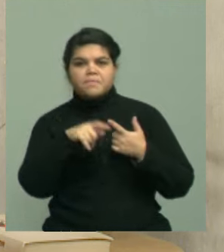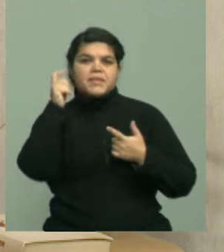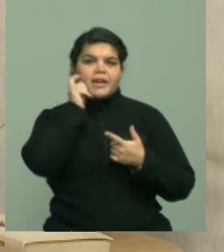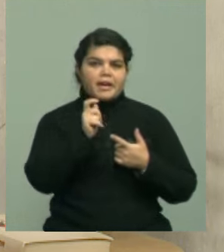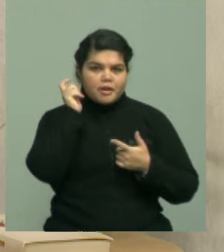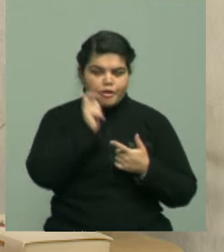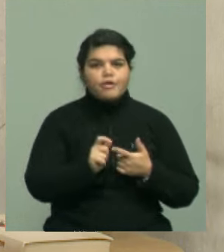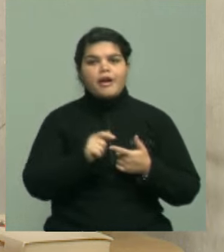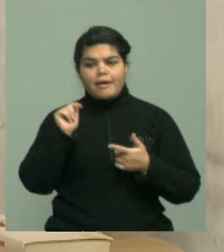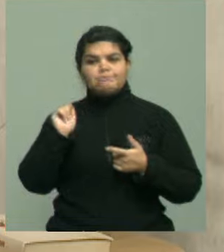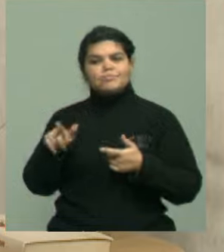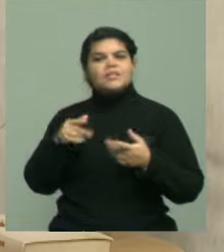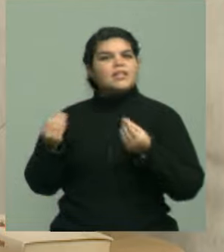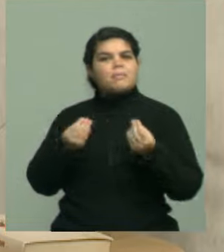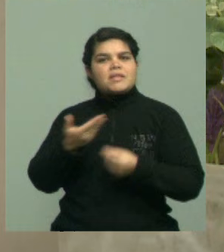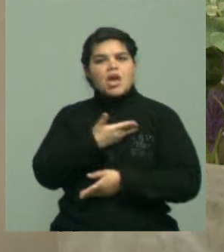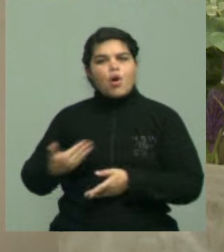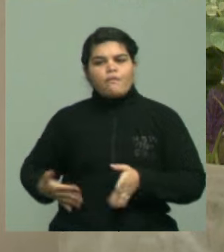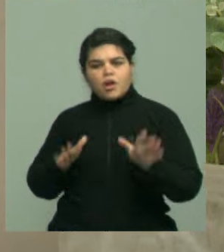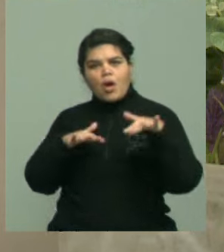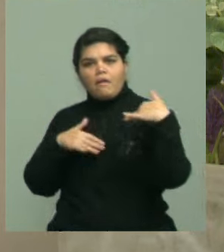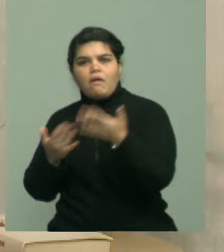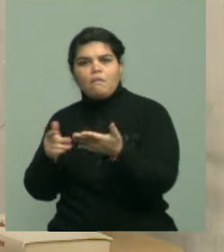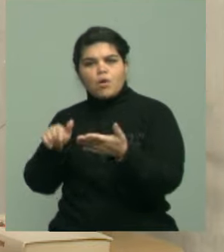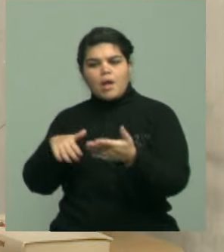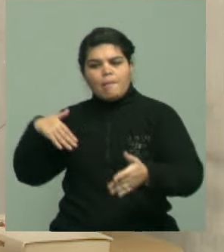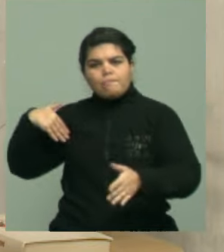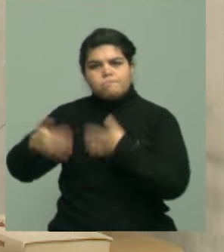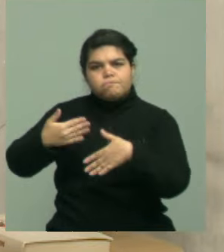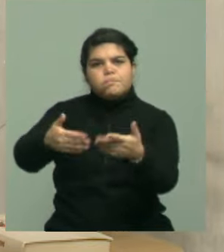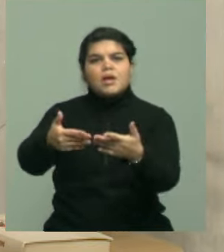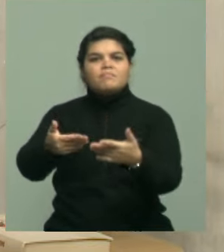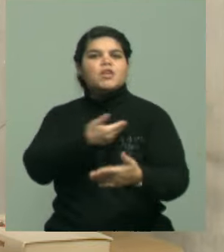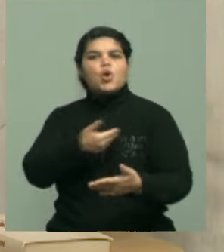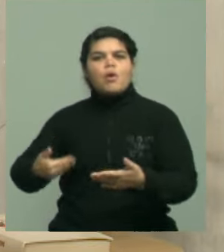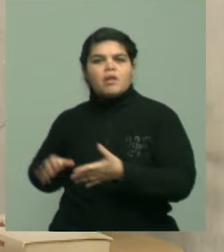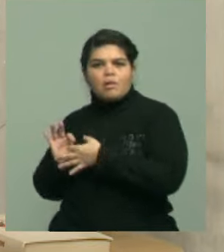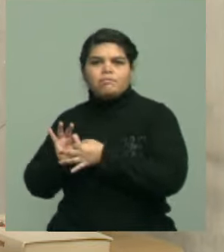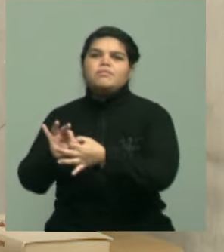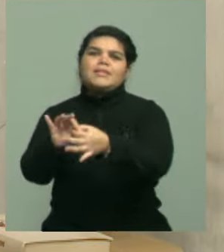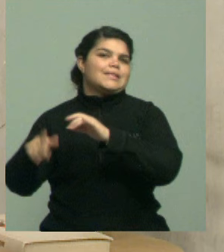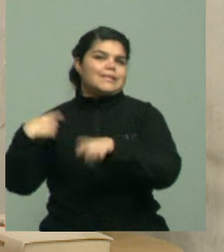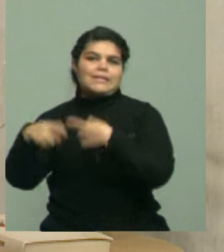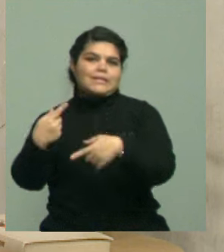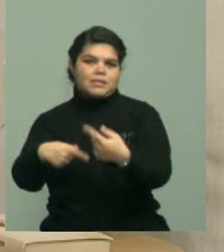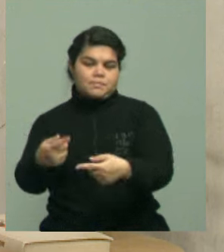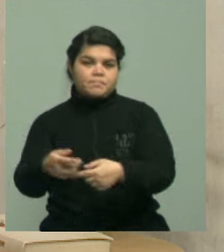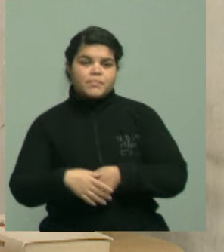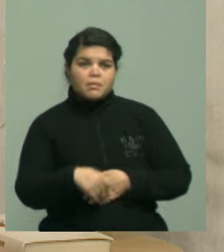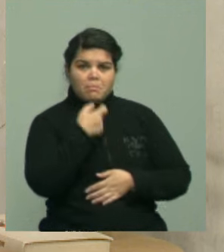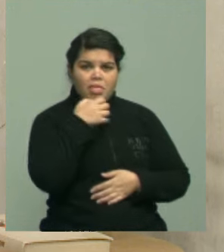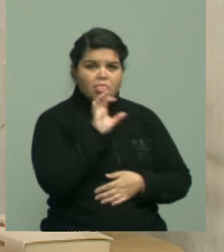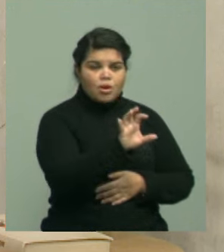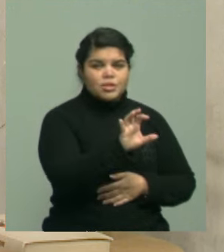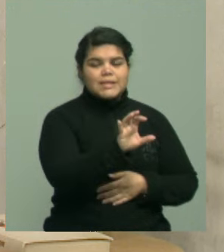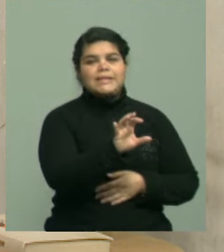avanzaron con una sociedad del Estado. Claro, porque el Estado tiene participación directa. Sí. Mendoza nunca quiso poner